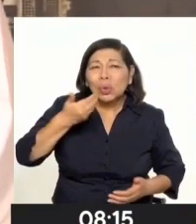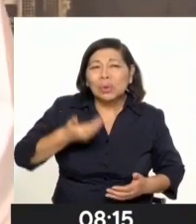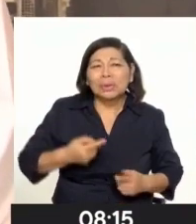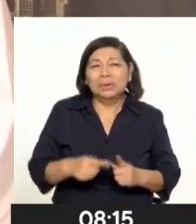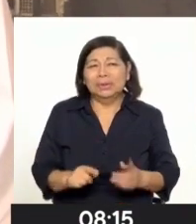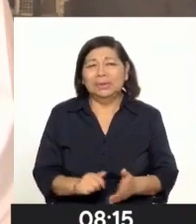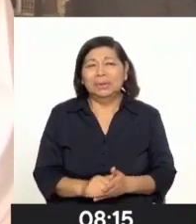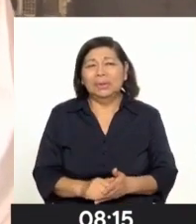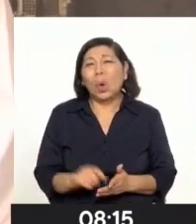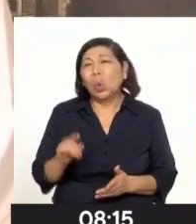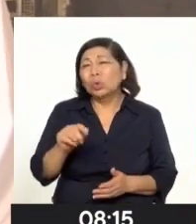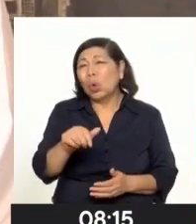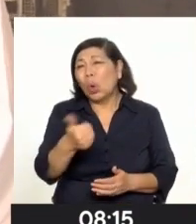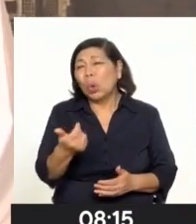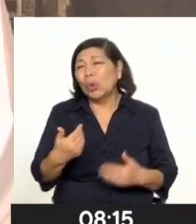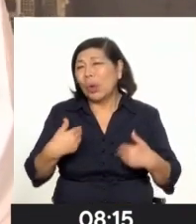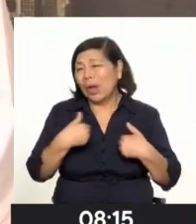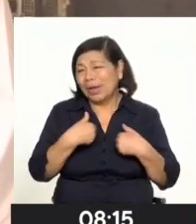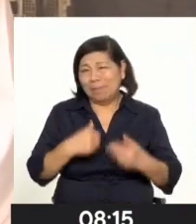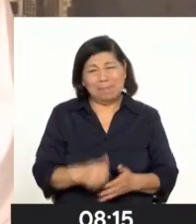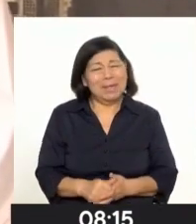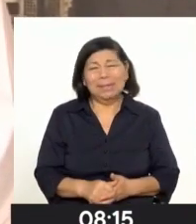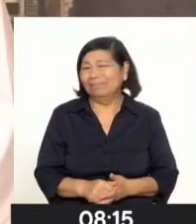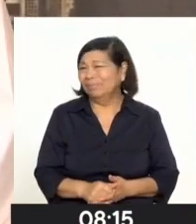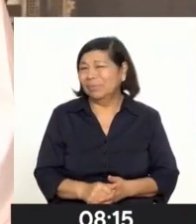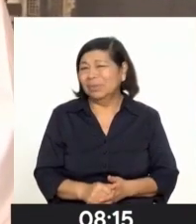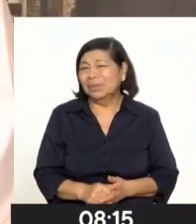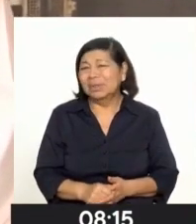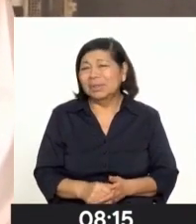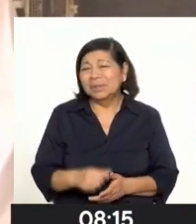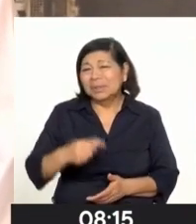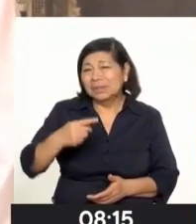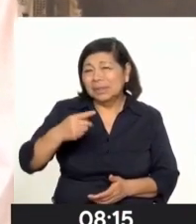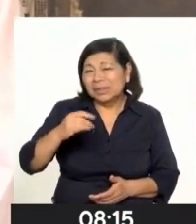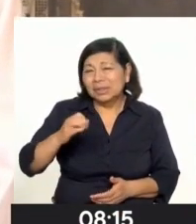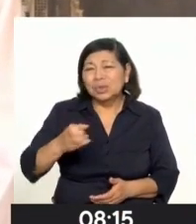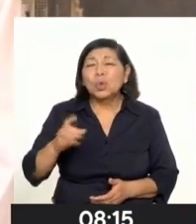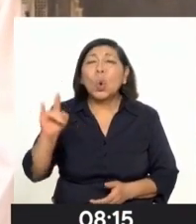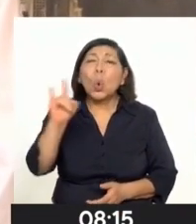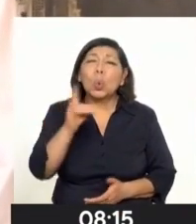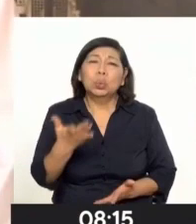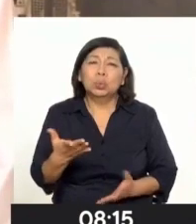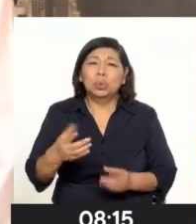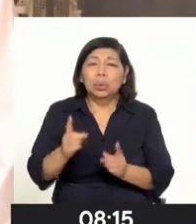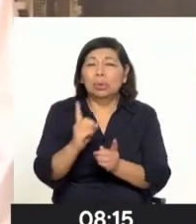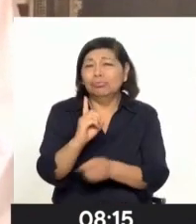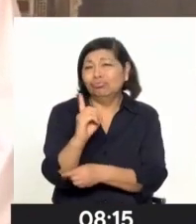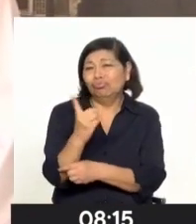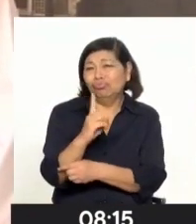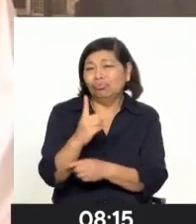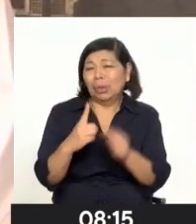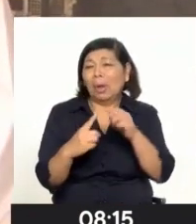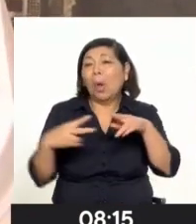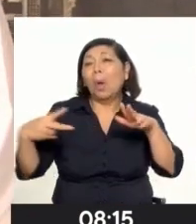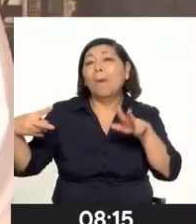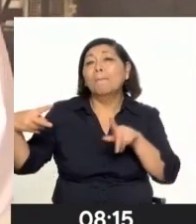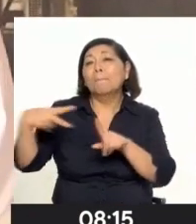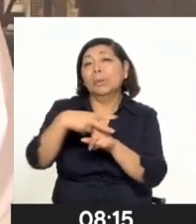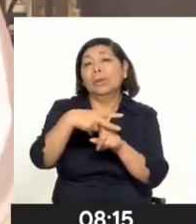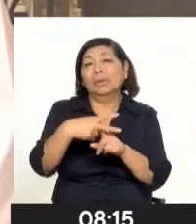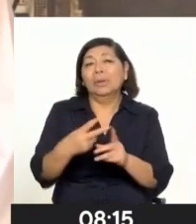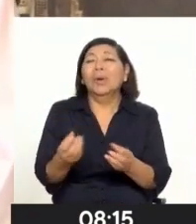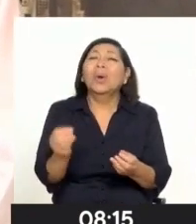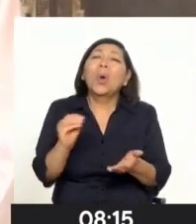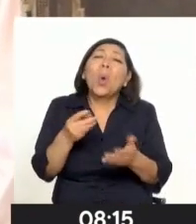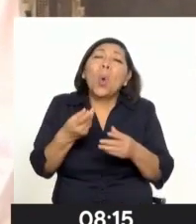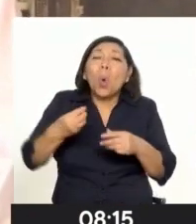zorrillo o usan otras partes de animales no ir quincho qué sé yo usan la cola del Zorro con esta creencia del del de la